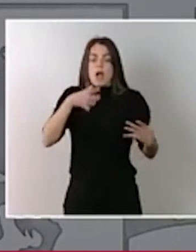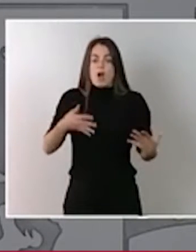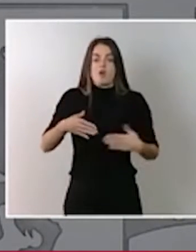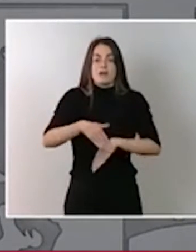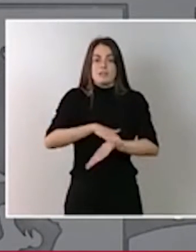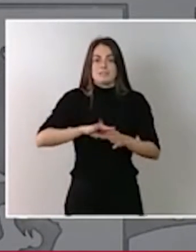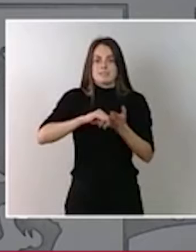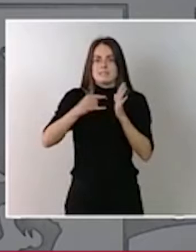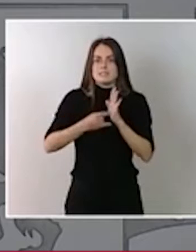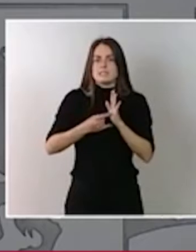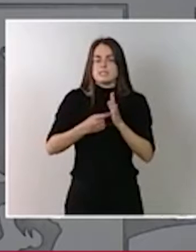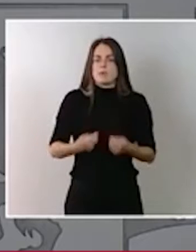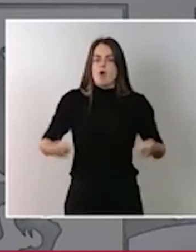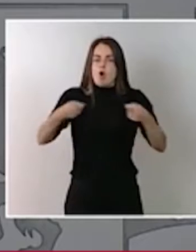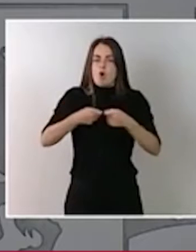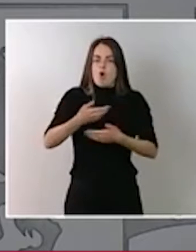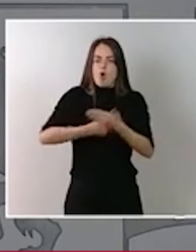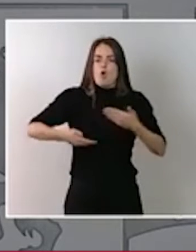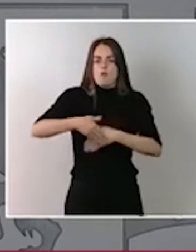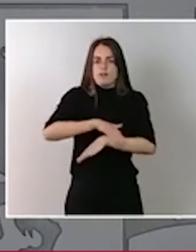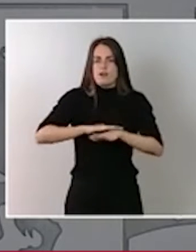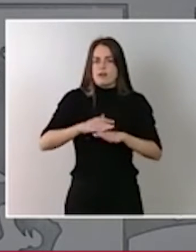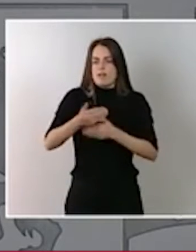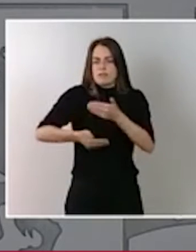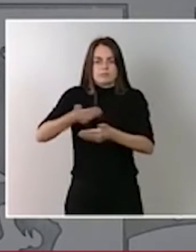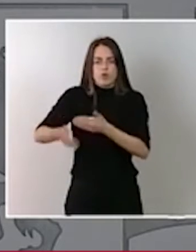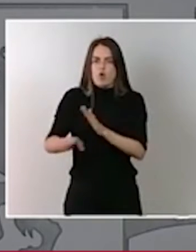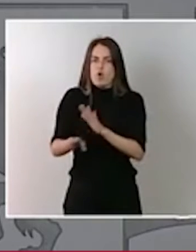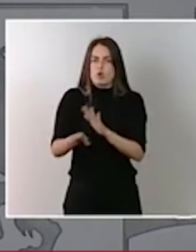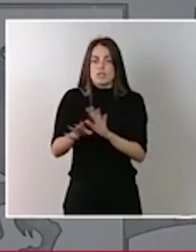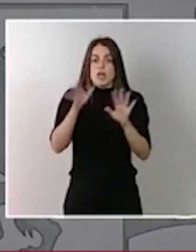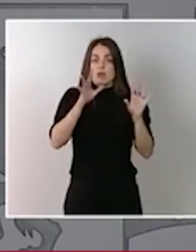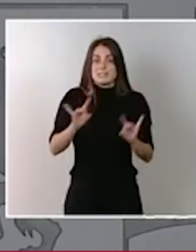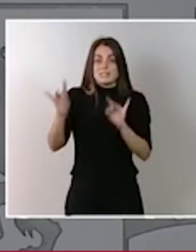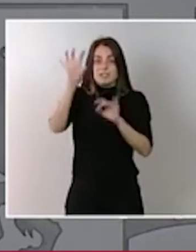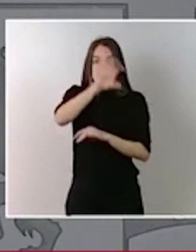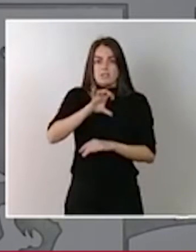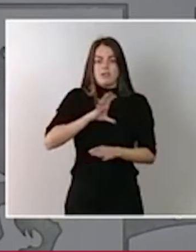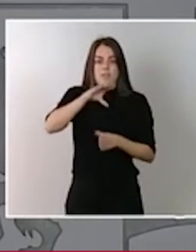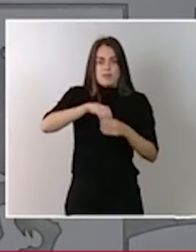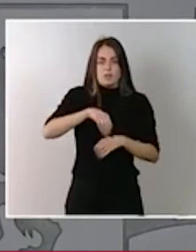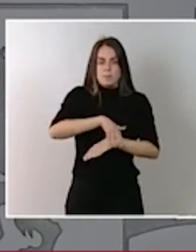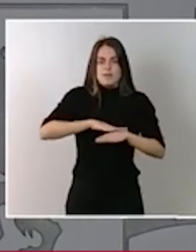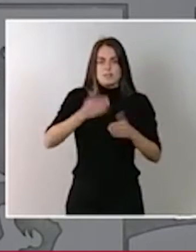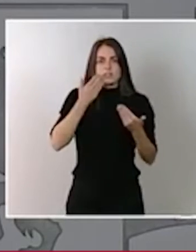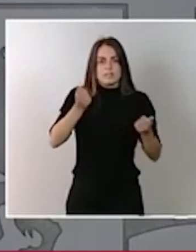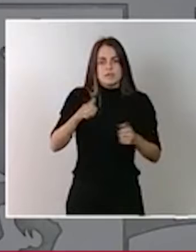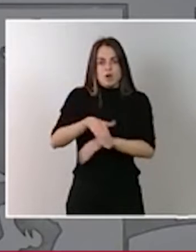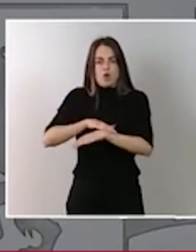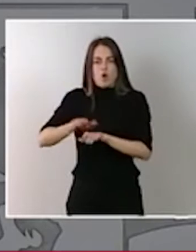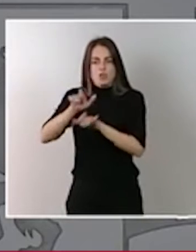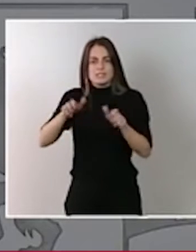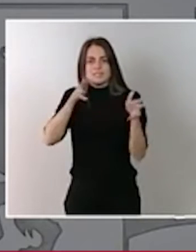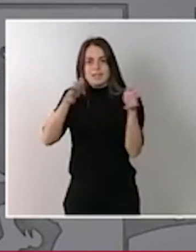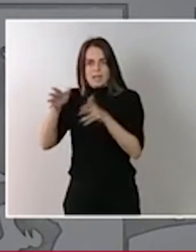mecanismo de cogobernanza, donde el Consejo Interterritorial, donde está representado el Ministerio de Sanidad y también los consejeros y consejeras de Sanidad de todas y cada una